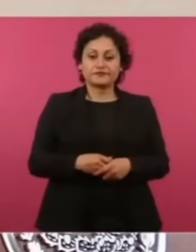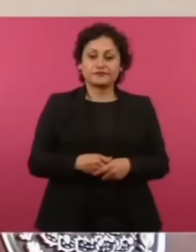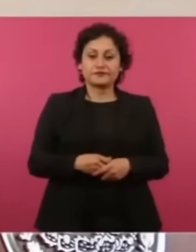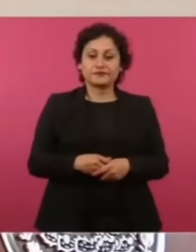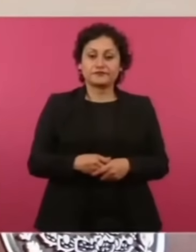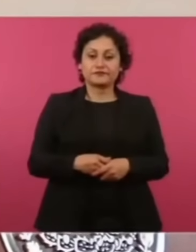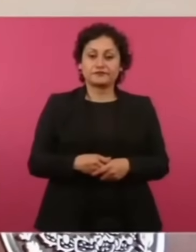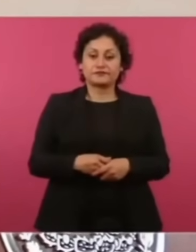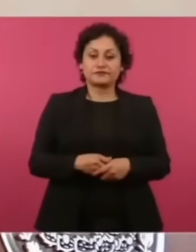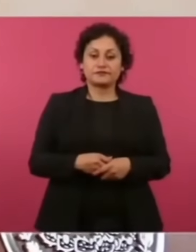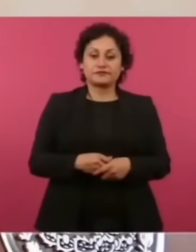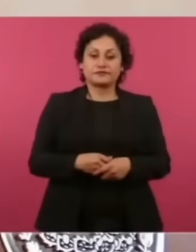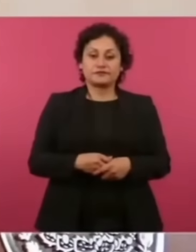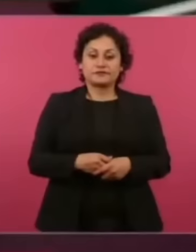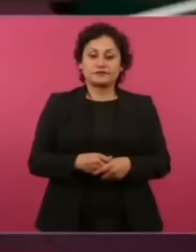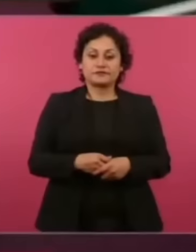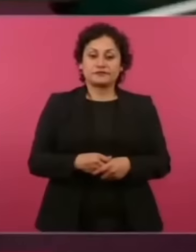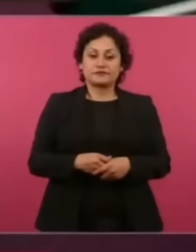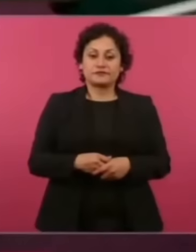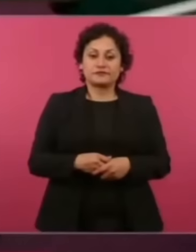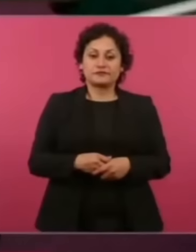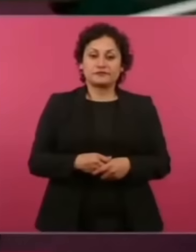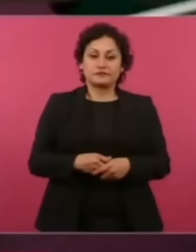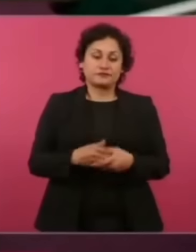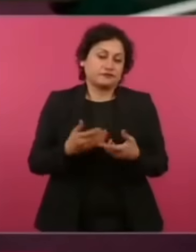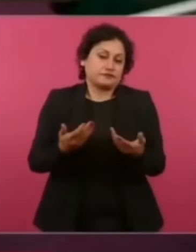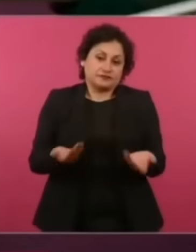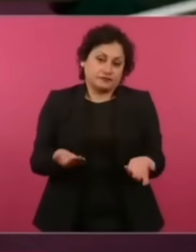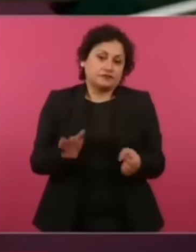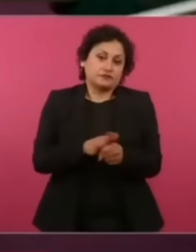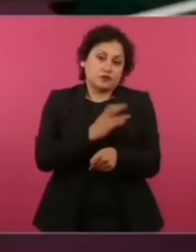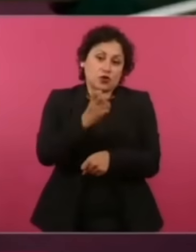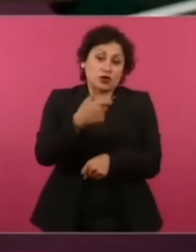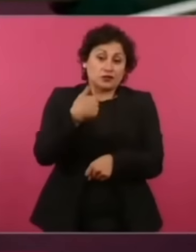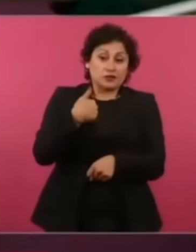pues sencillamente no les creo,